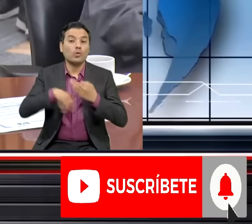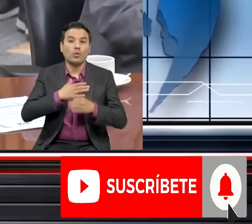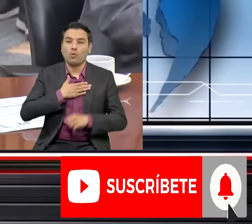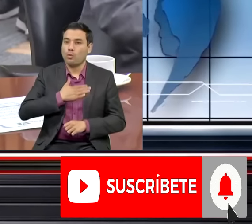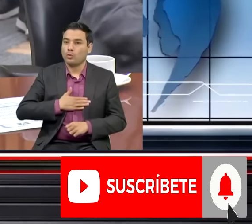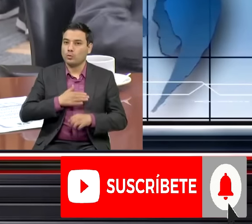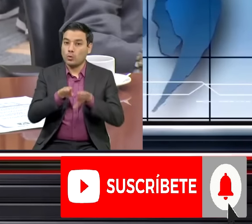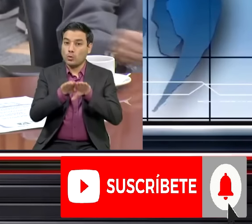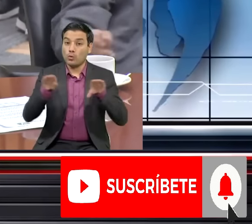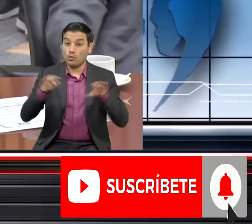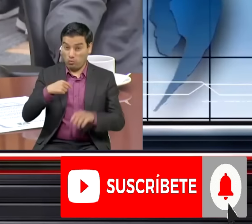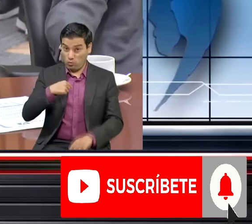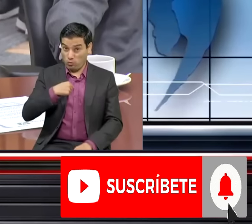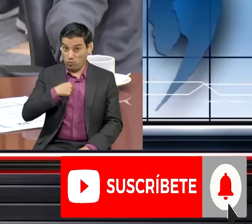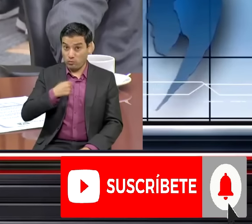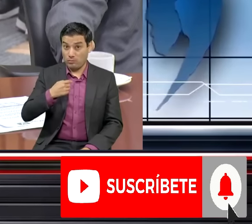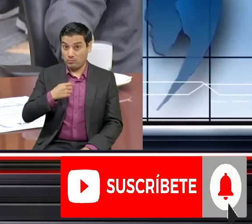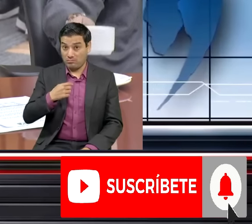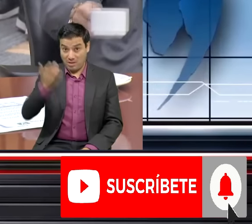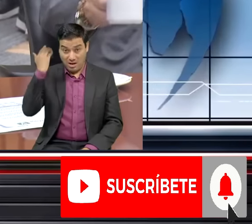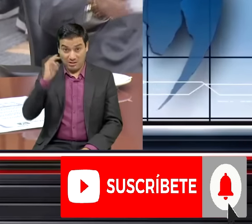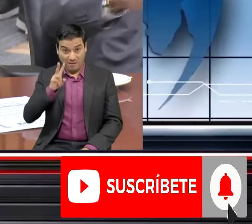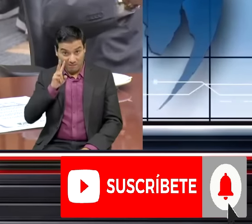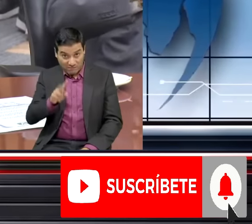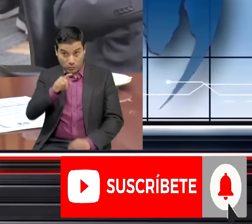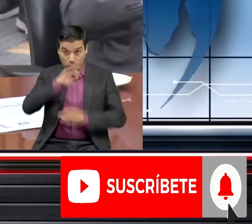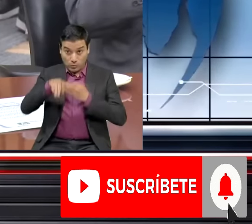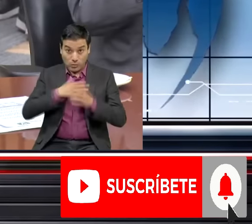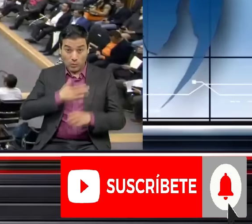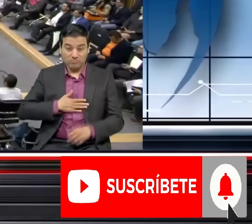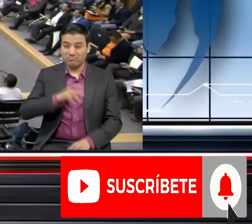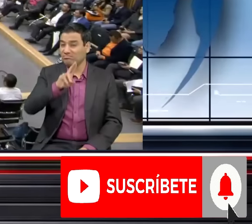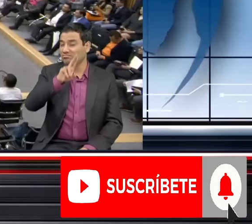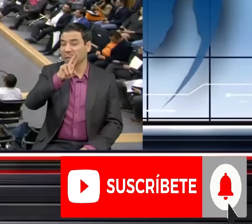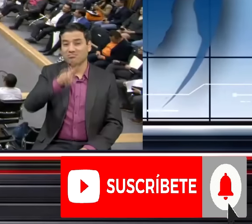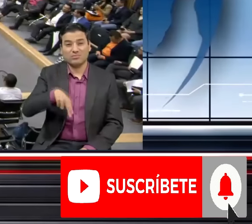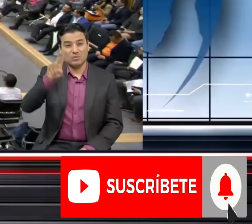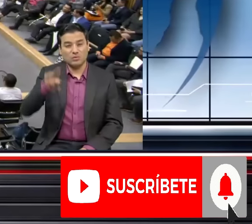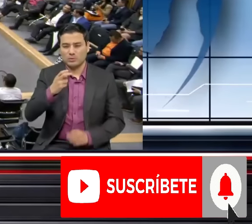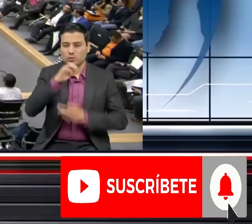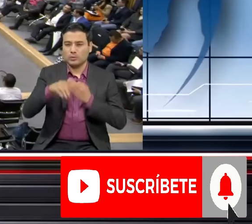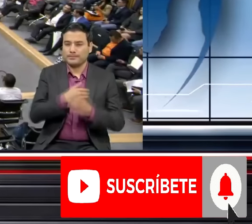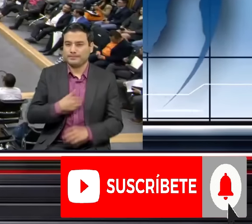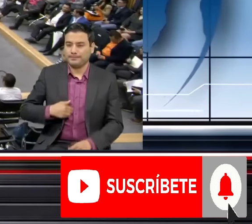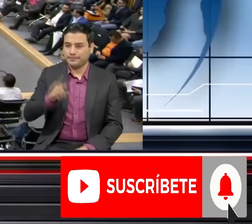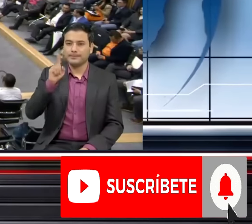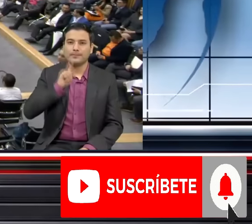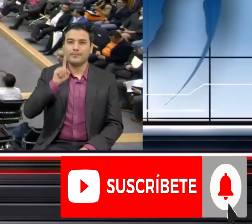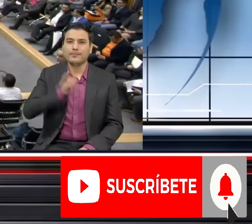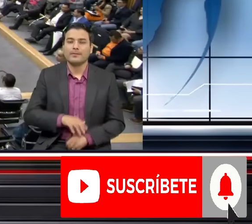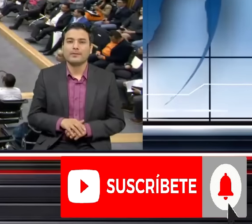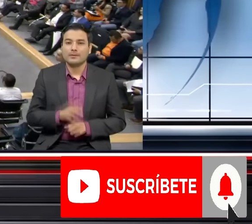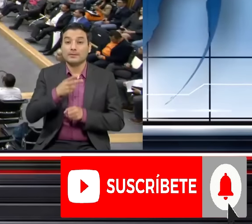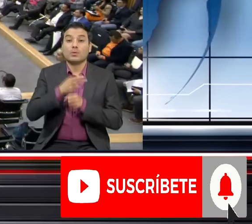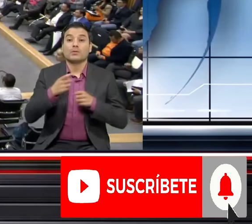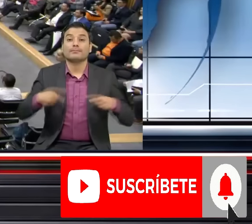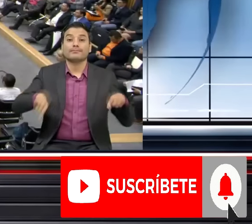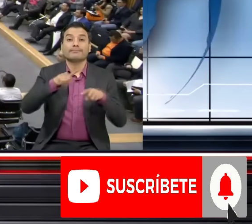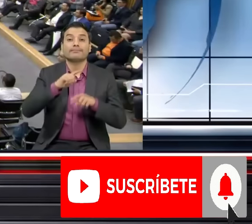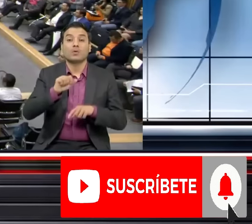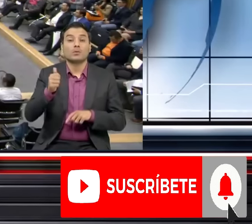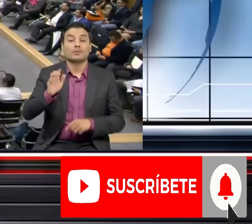llevo aquí sentado, nunca se la he visto. Es cuanto, presidente. Gracias. En segunda ronda, ¿alguien más